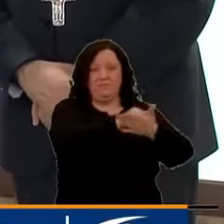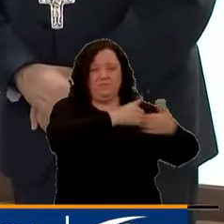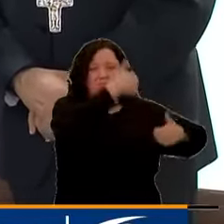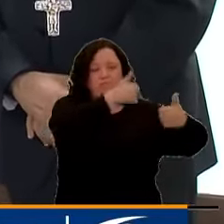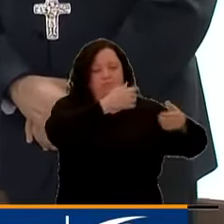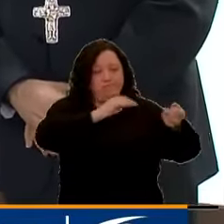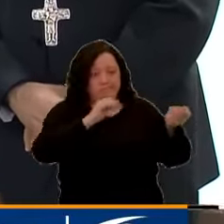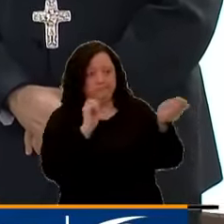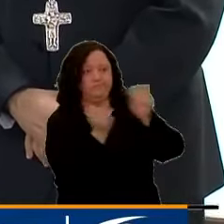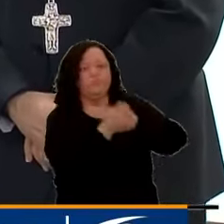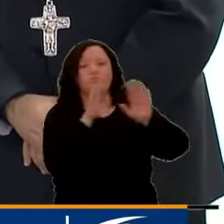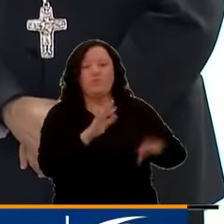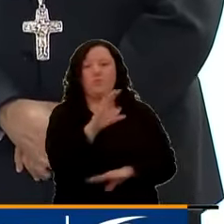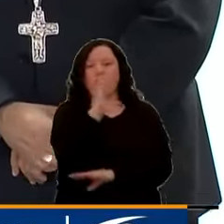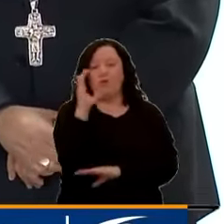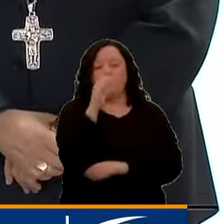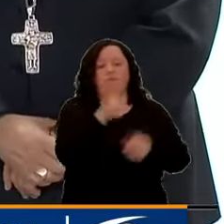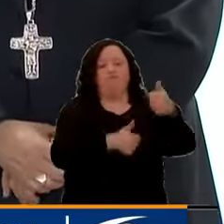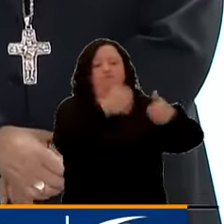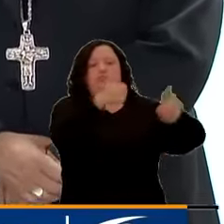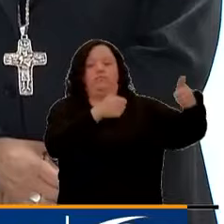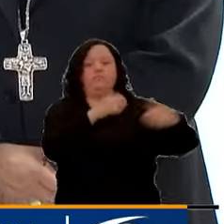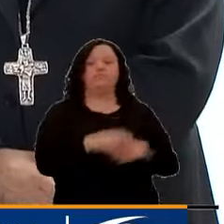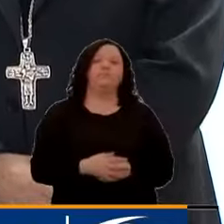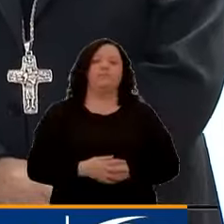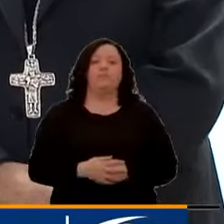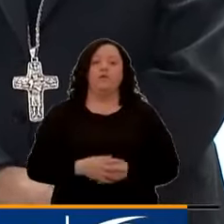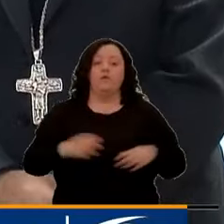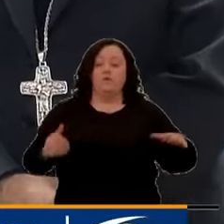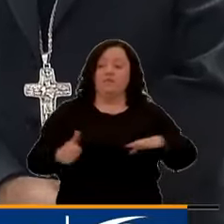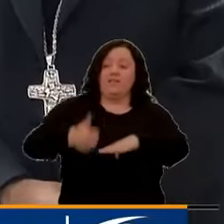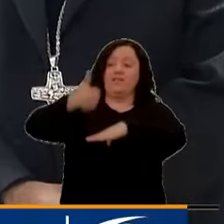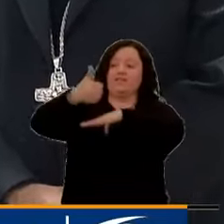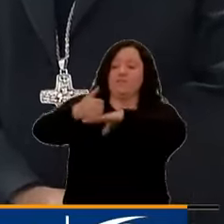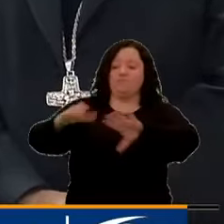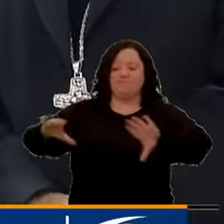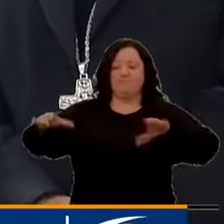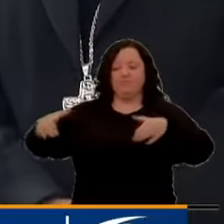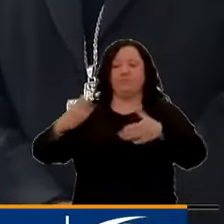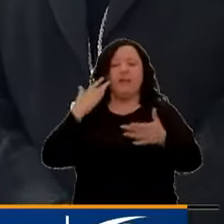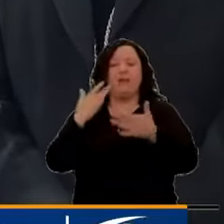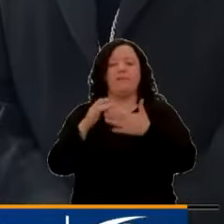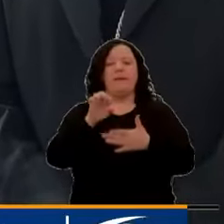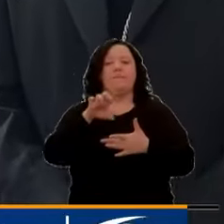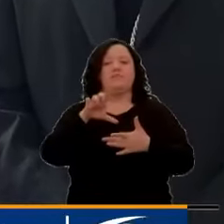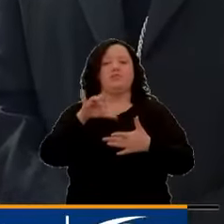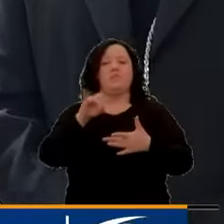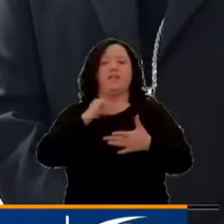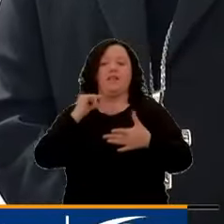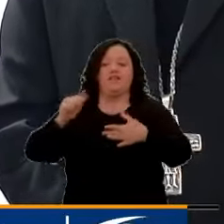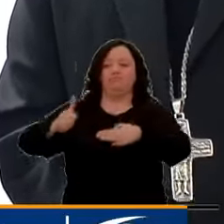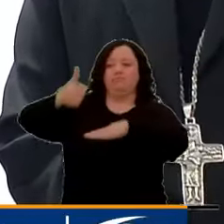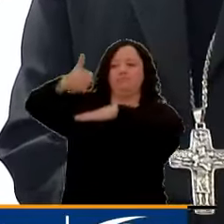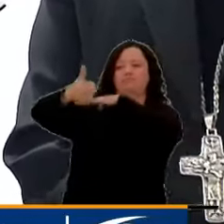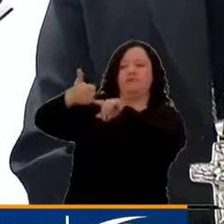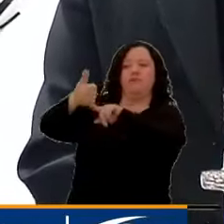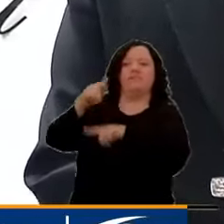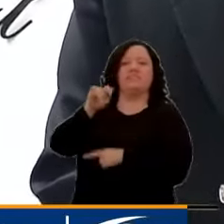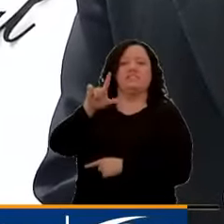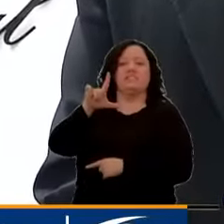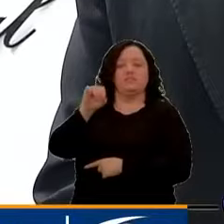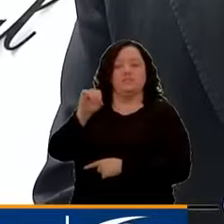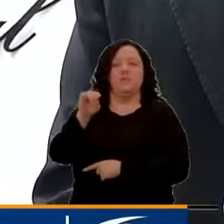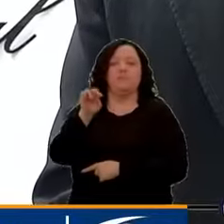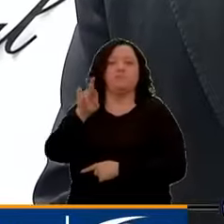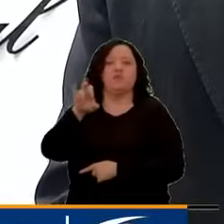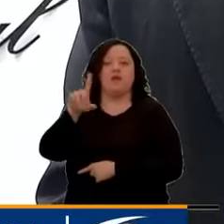la Iglesia en nuestro país. Hoy el nuevo director de la Conferencia Episcopal es el Monseñor Francisco Javier